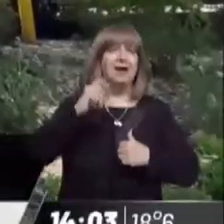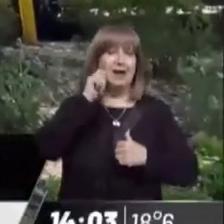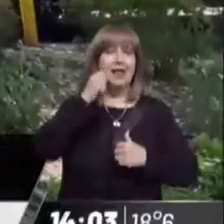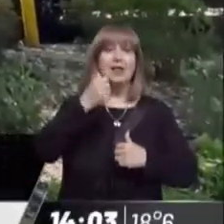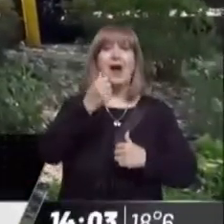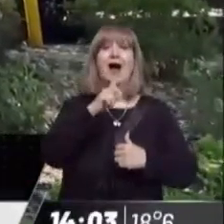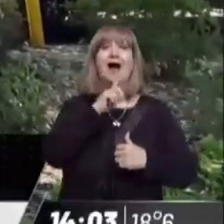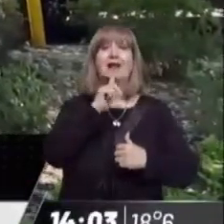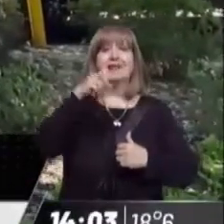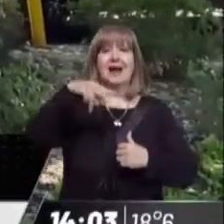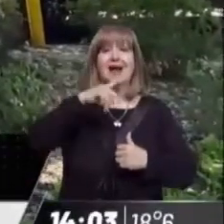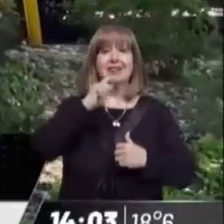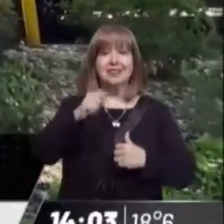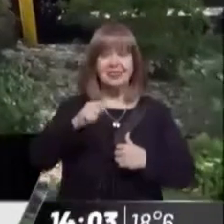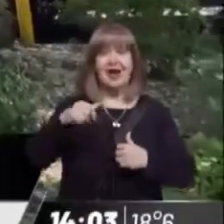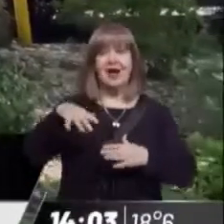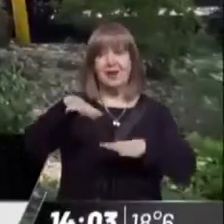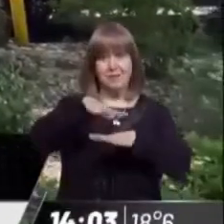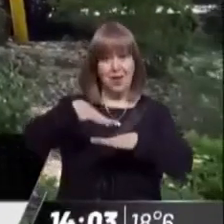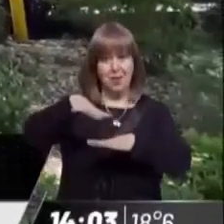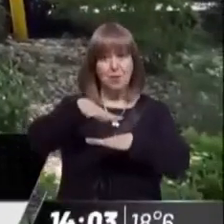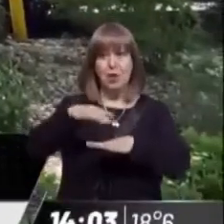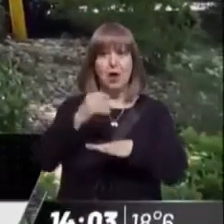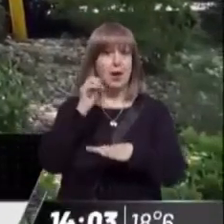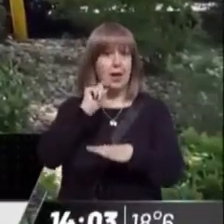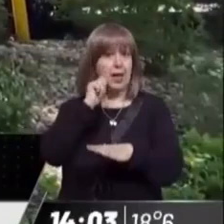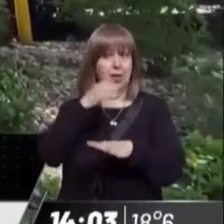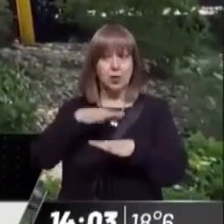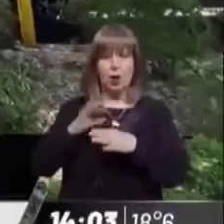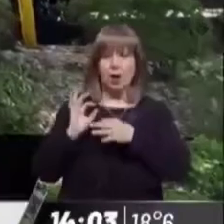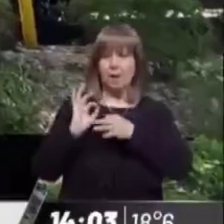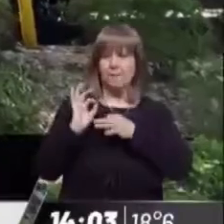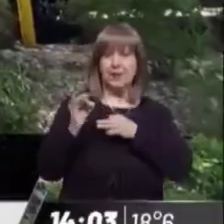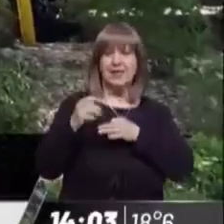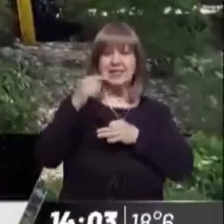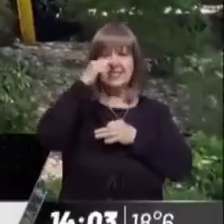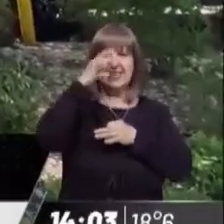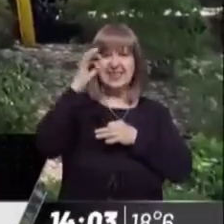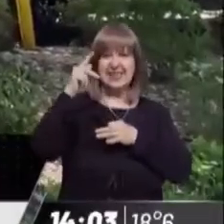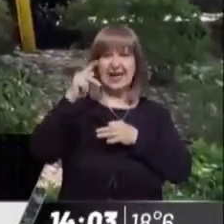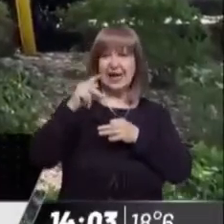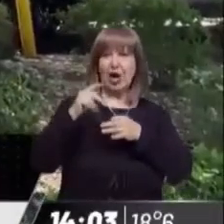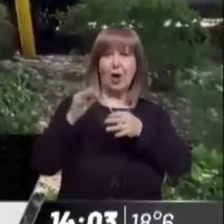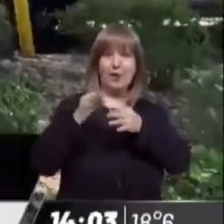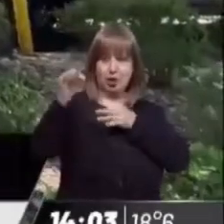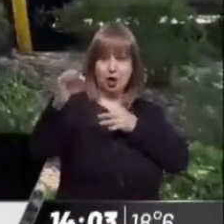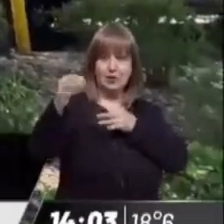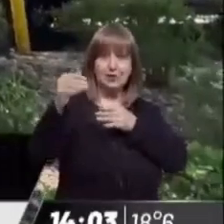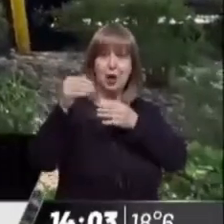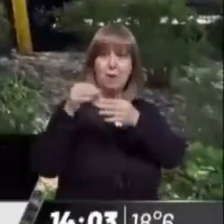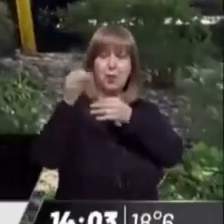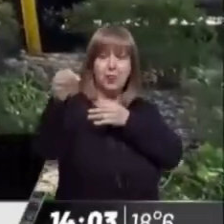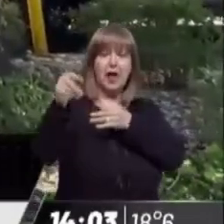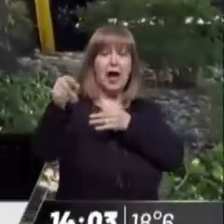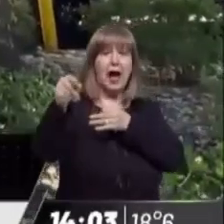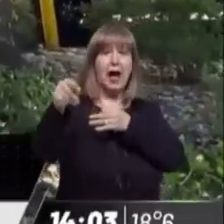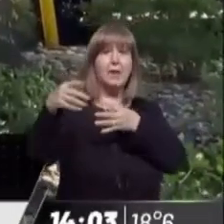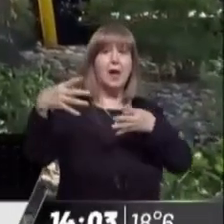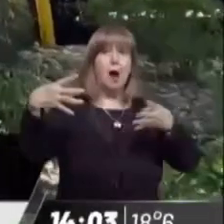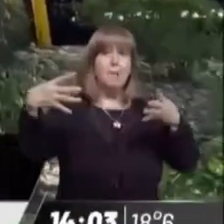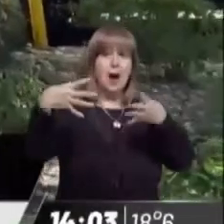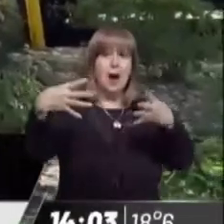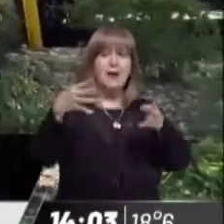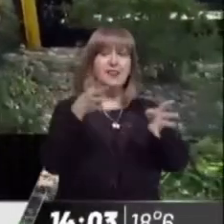en Atlanta no capital del estado de Georgia a apenas 70 km de donde me encuentro se produjo